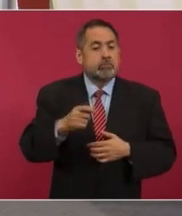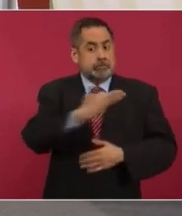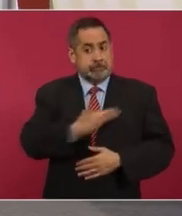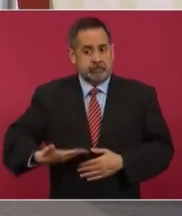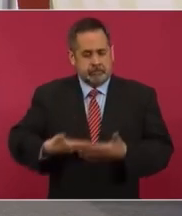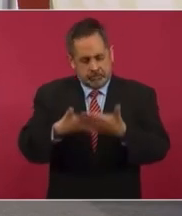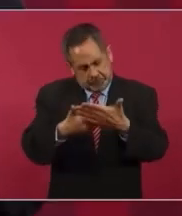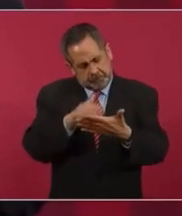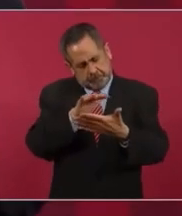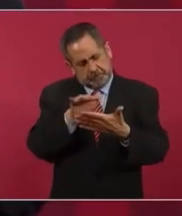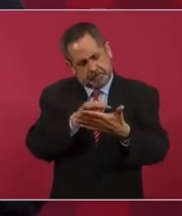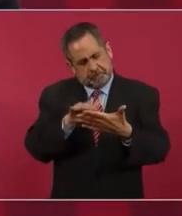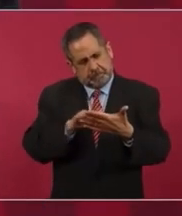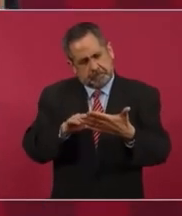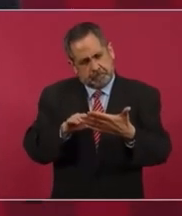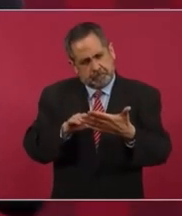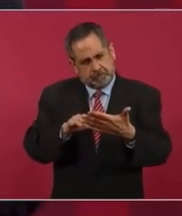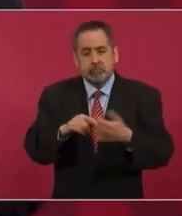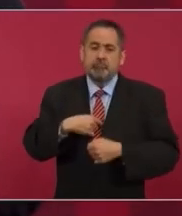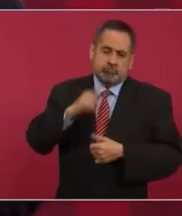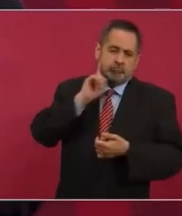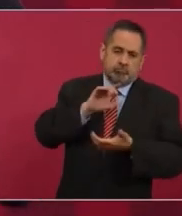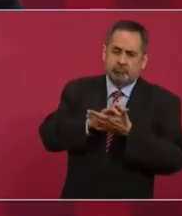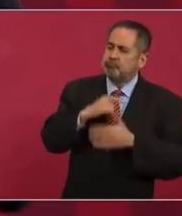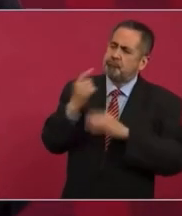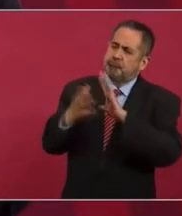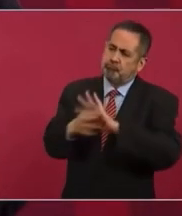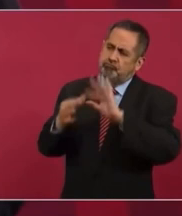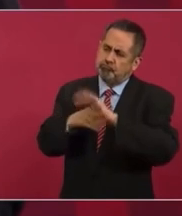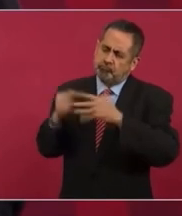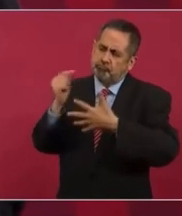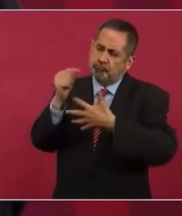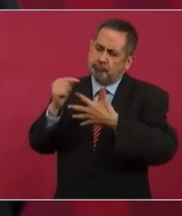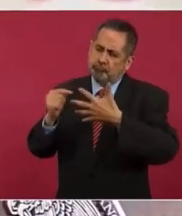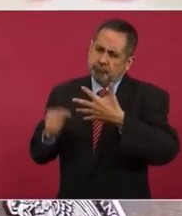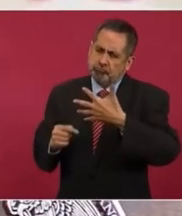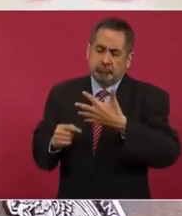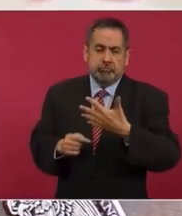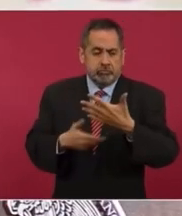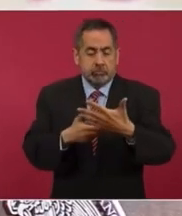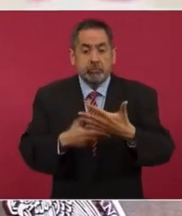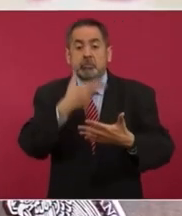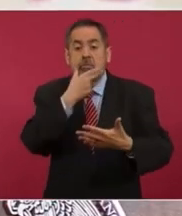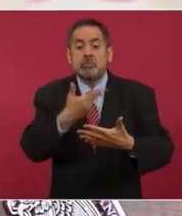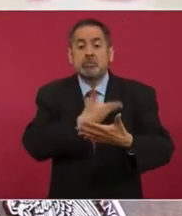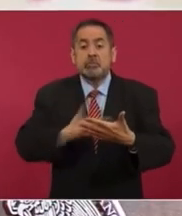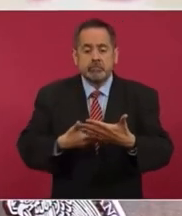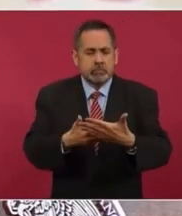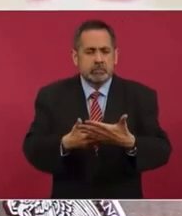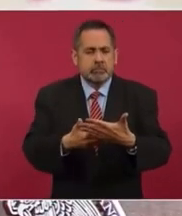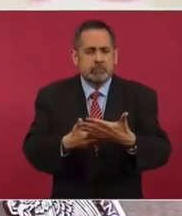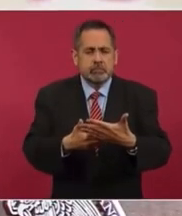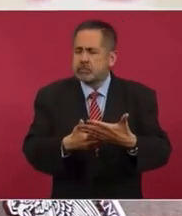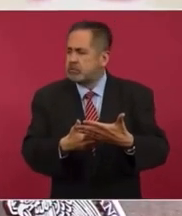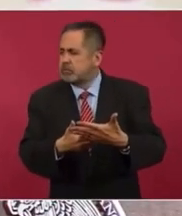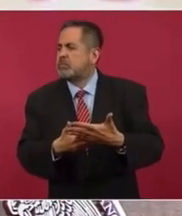carta, mi esposa le explicó de qué se trataba, y él lo que hizo fue